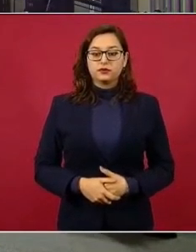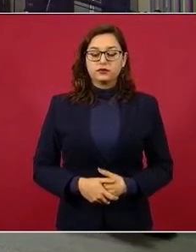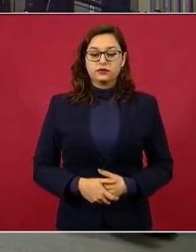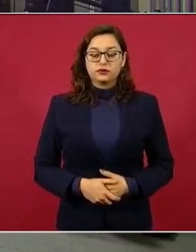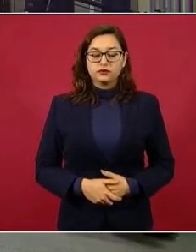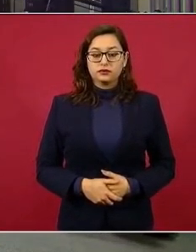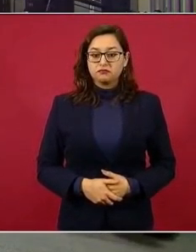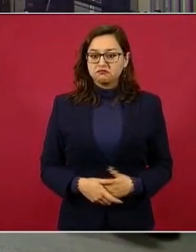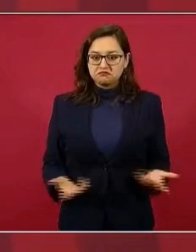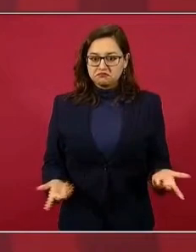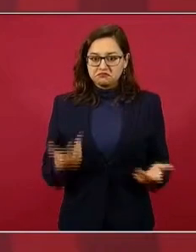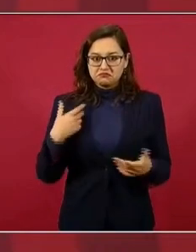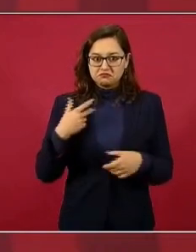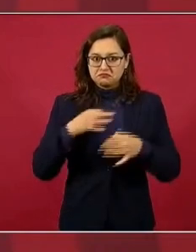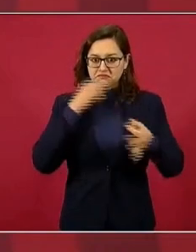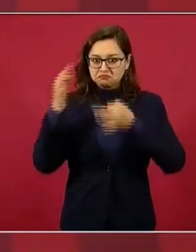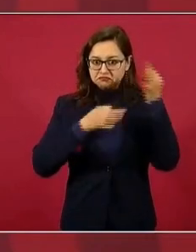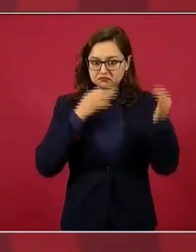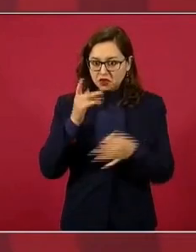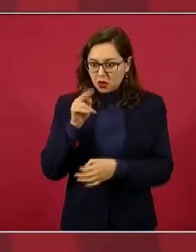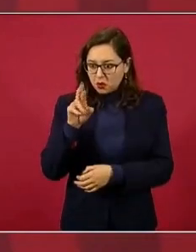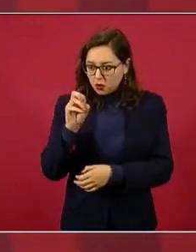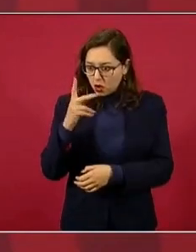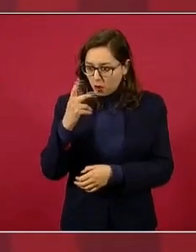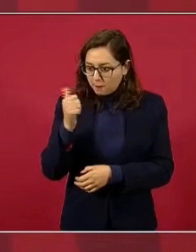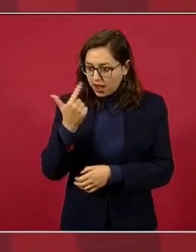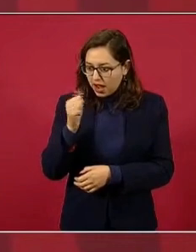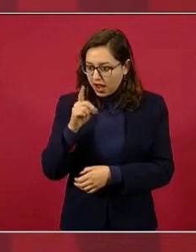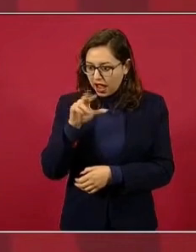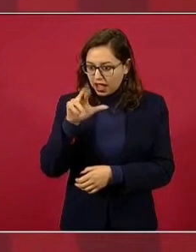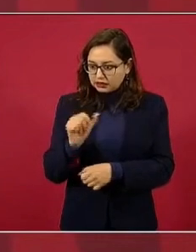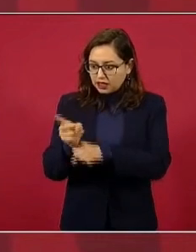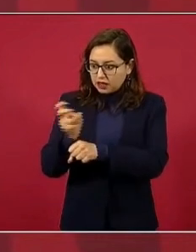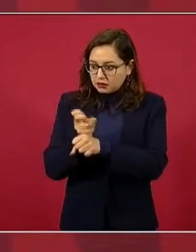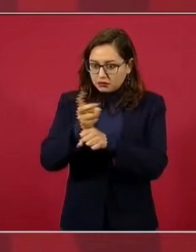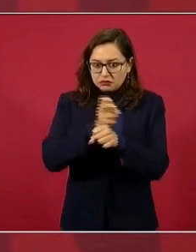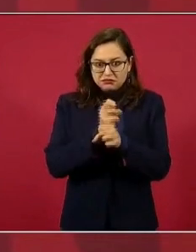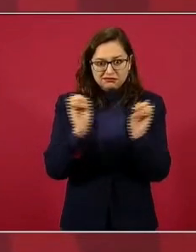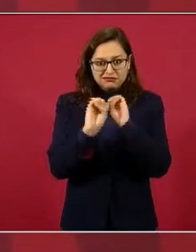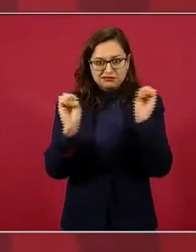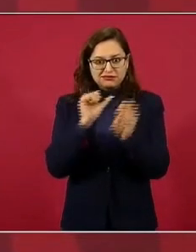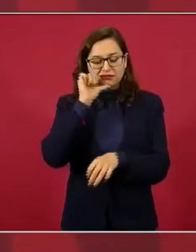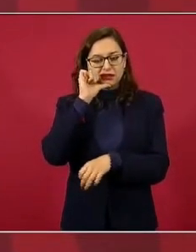Sí, pero no es propaganda, ¿no? O sea, fuimos pues a Yécora y